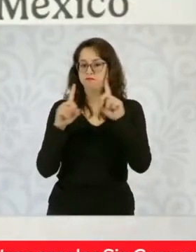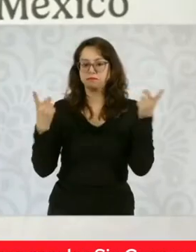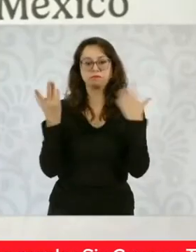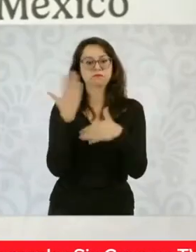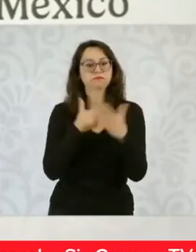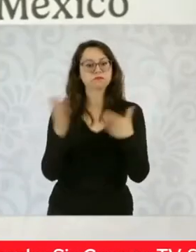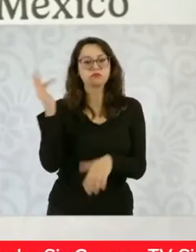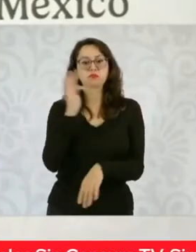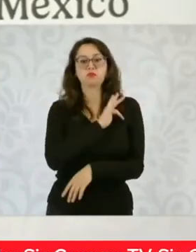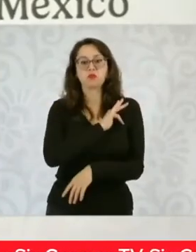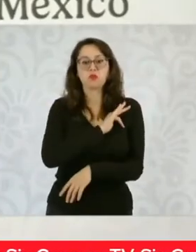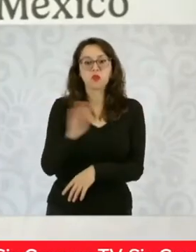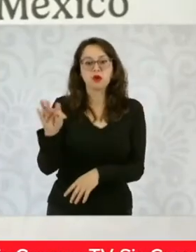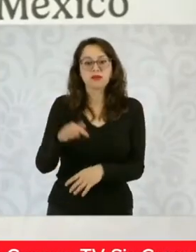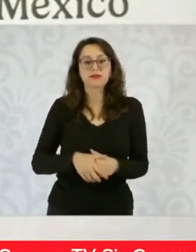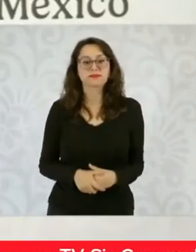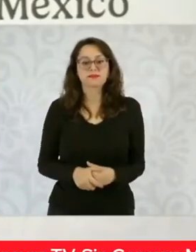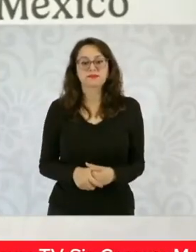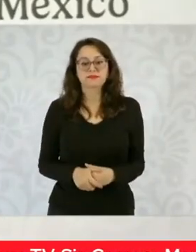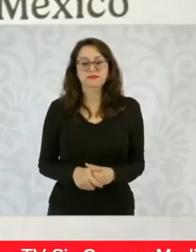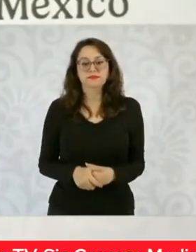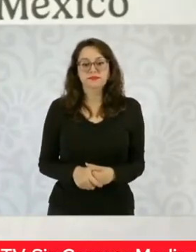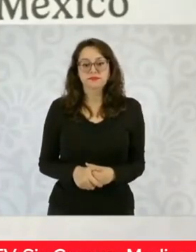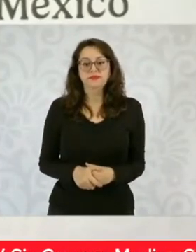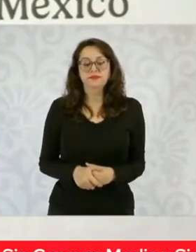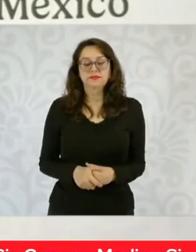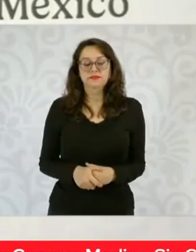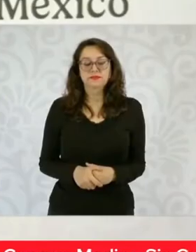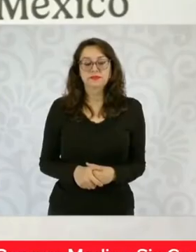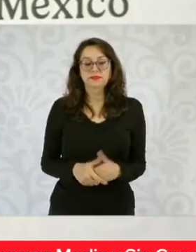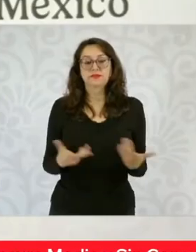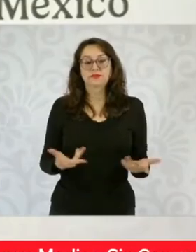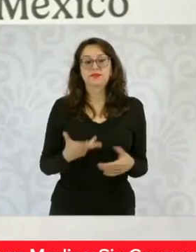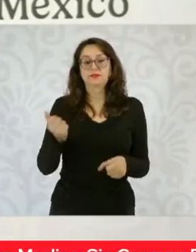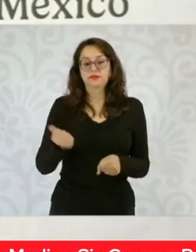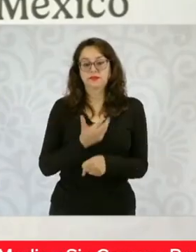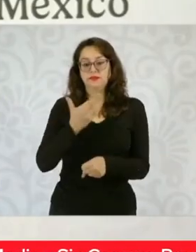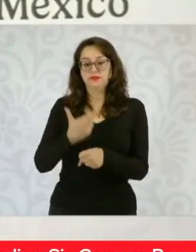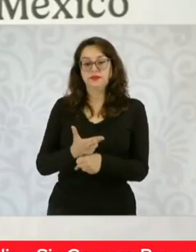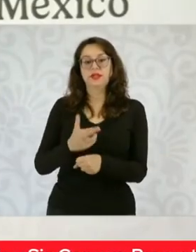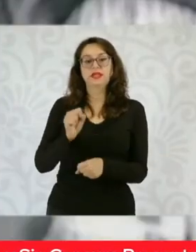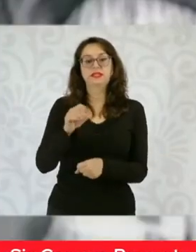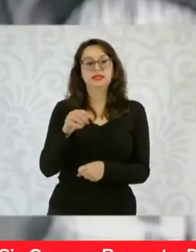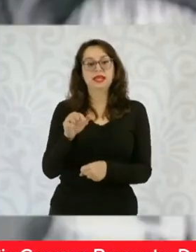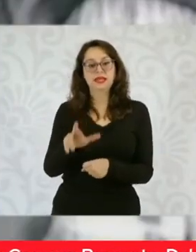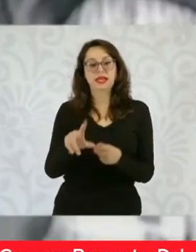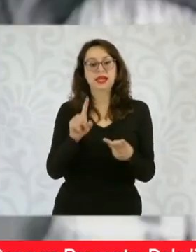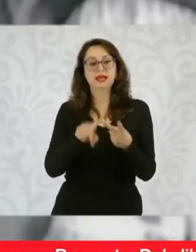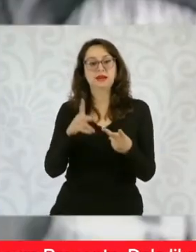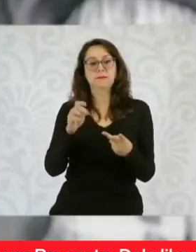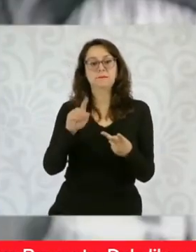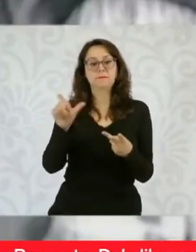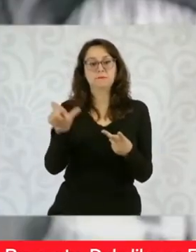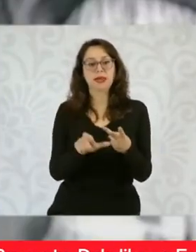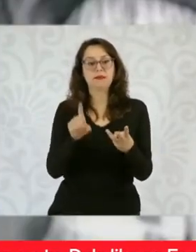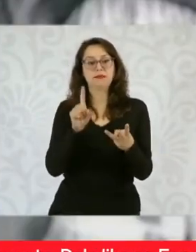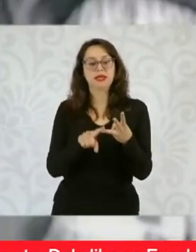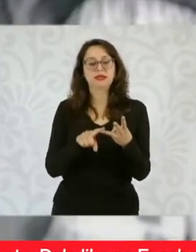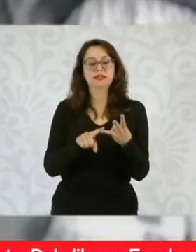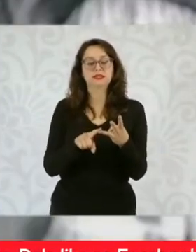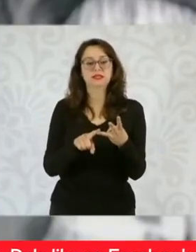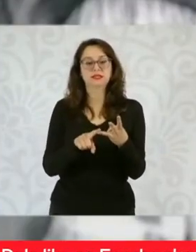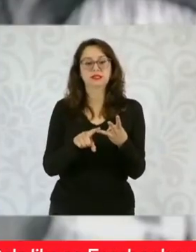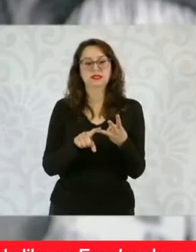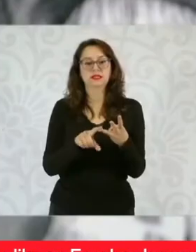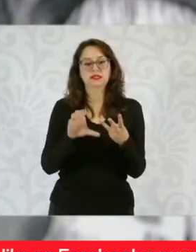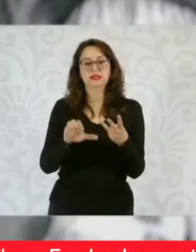Entonces, quiero felicitar además al equipo de la Secretaría de Energía, al director de Pemex, a